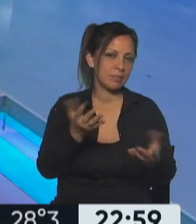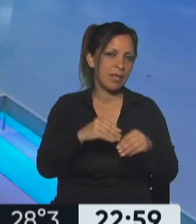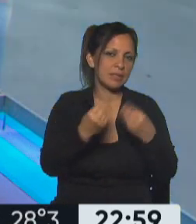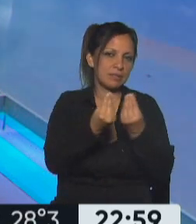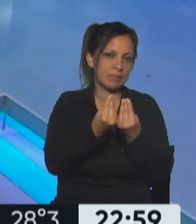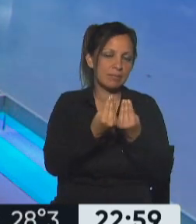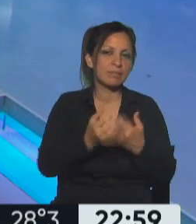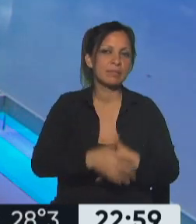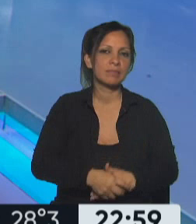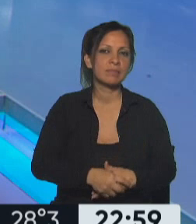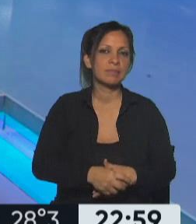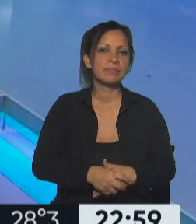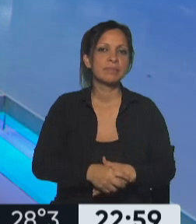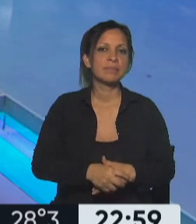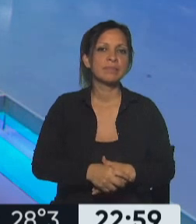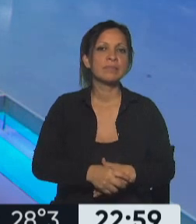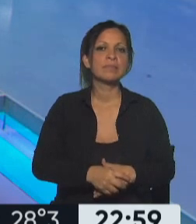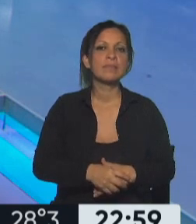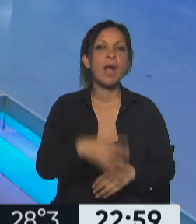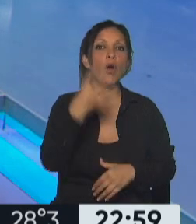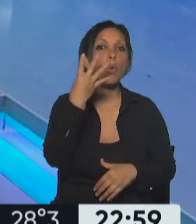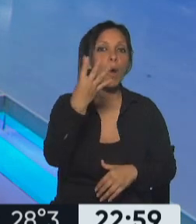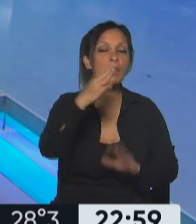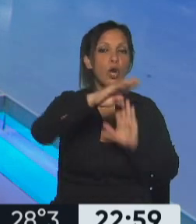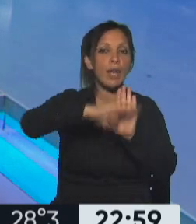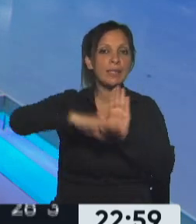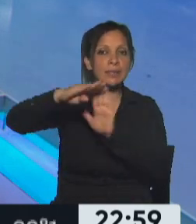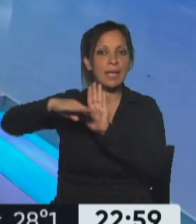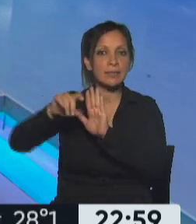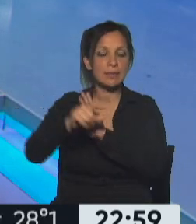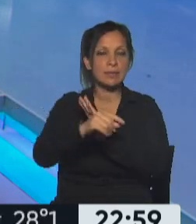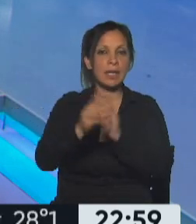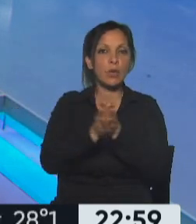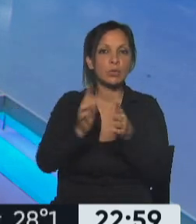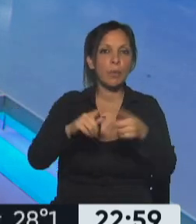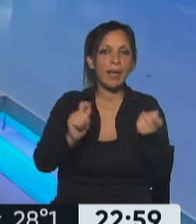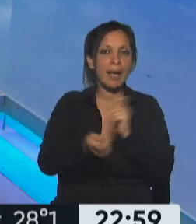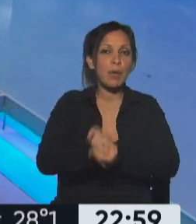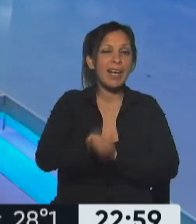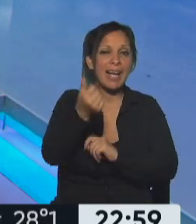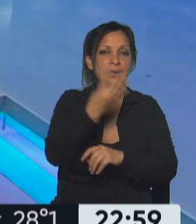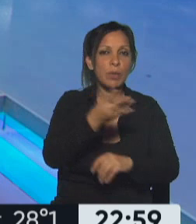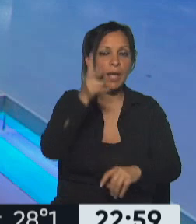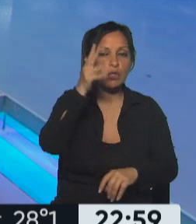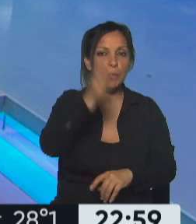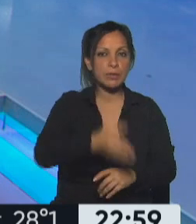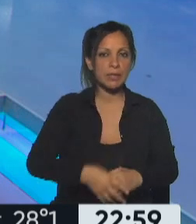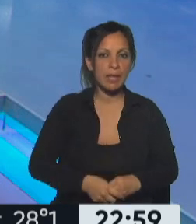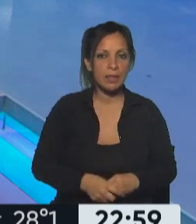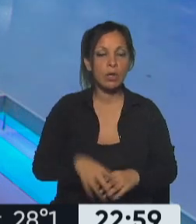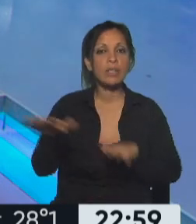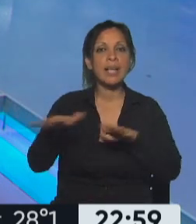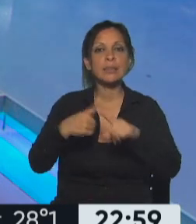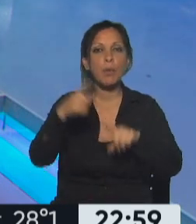político con victoria, con las cuatro listas que presentó Juntos por el Cambio. Casi llega al 48%, Hacemos por